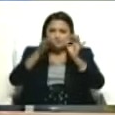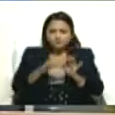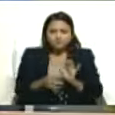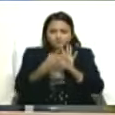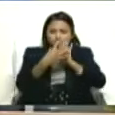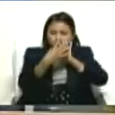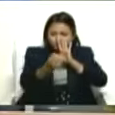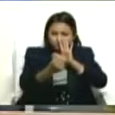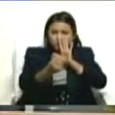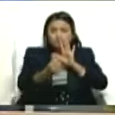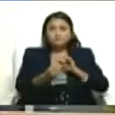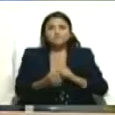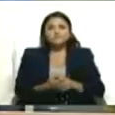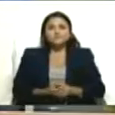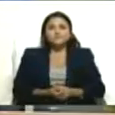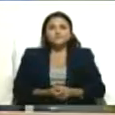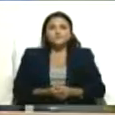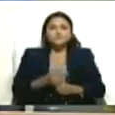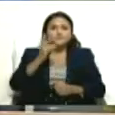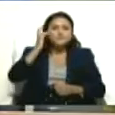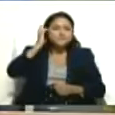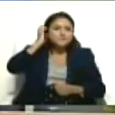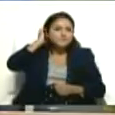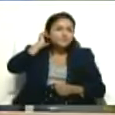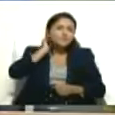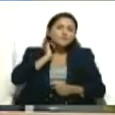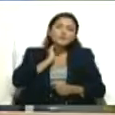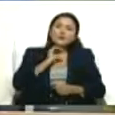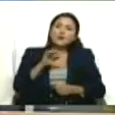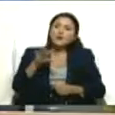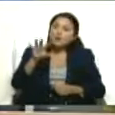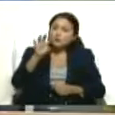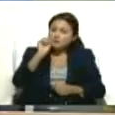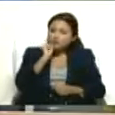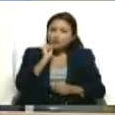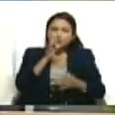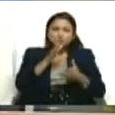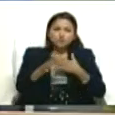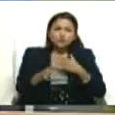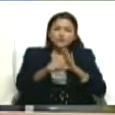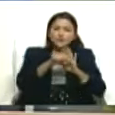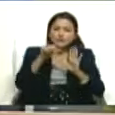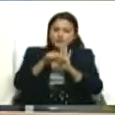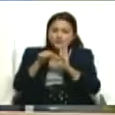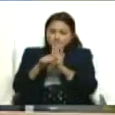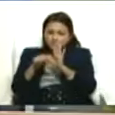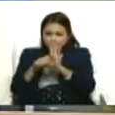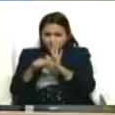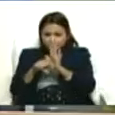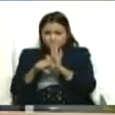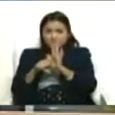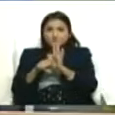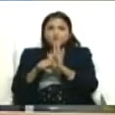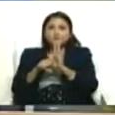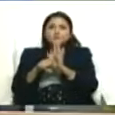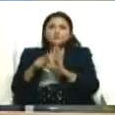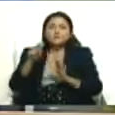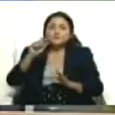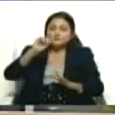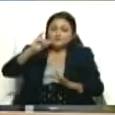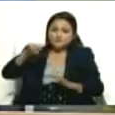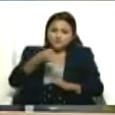y aplicación. Las interpretaciones que establezca la Sala Constitucional sobre